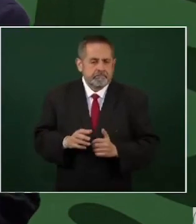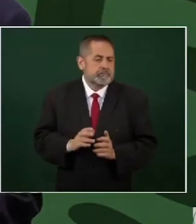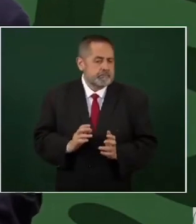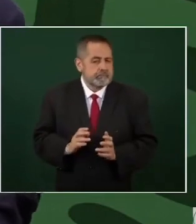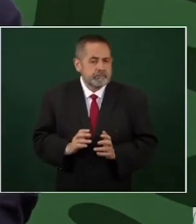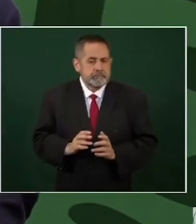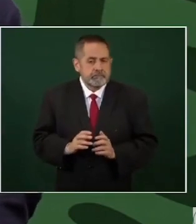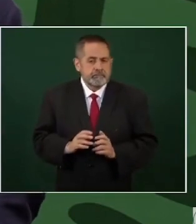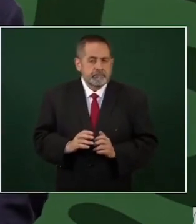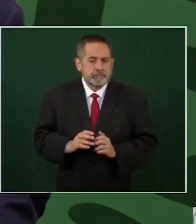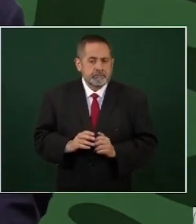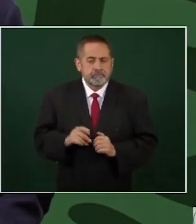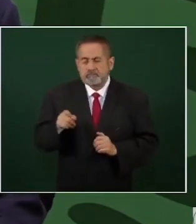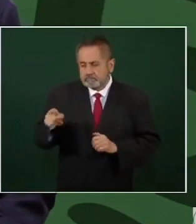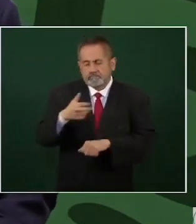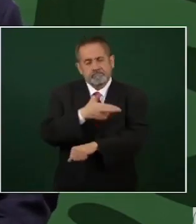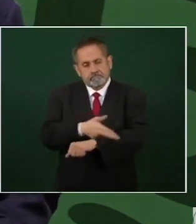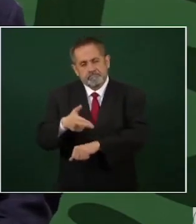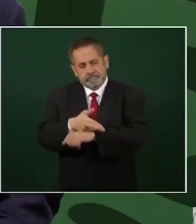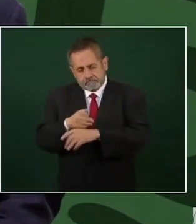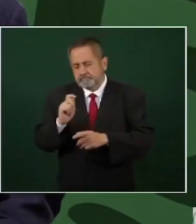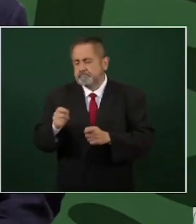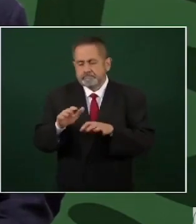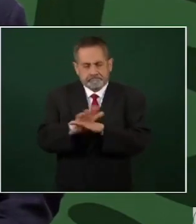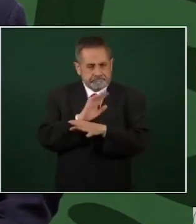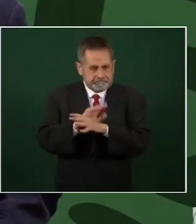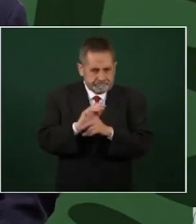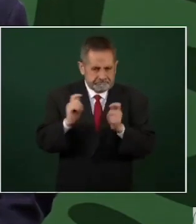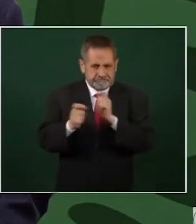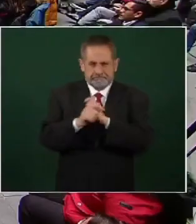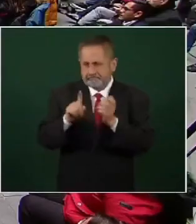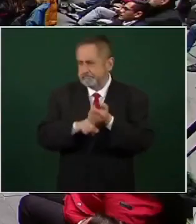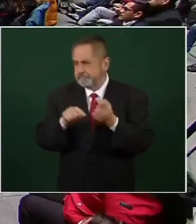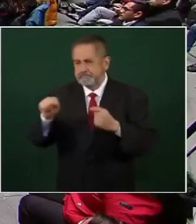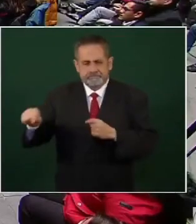que se están llevando a cabo los cambios para que